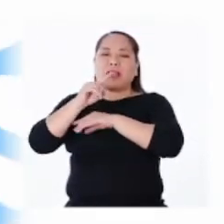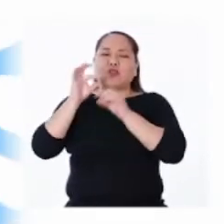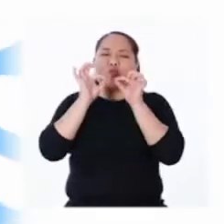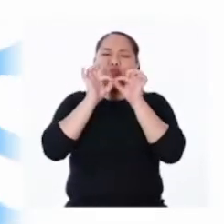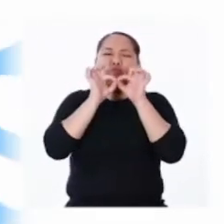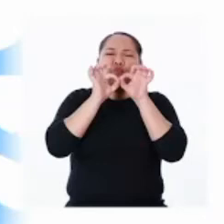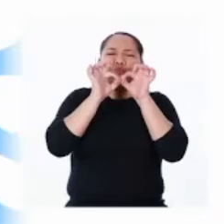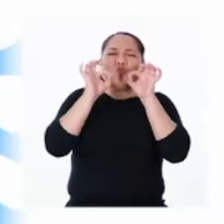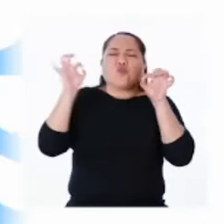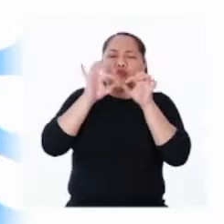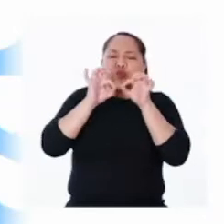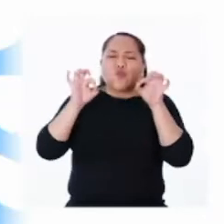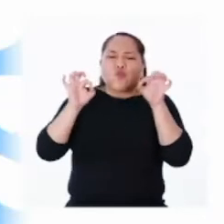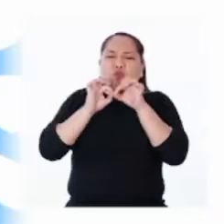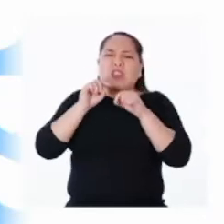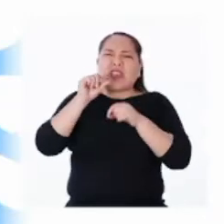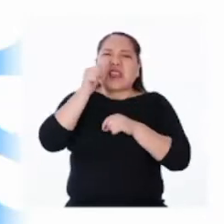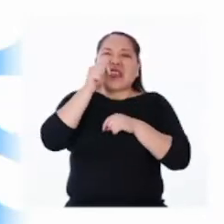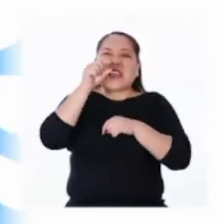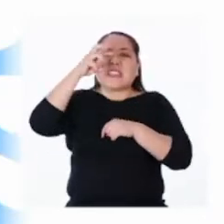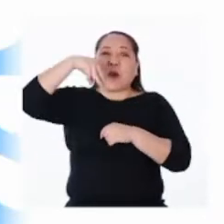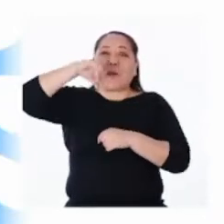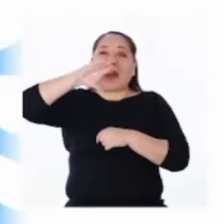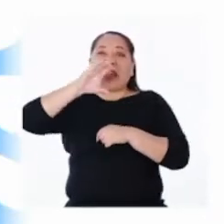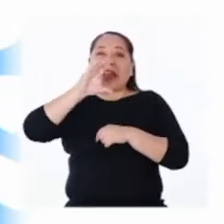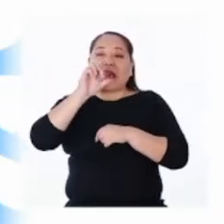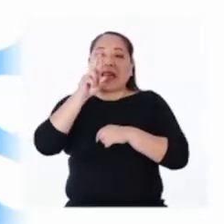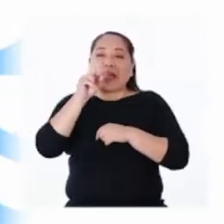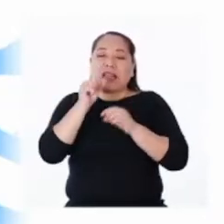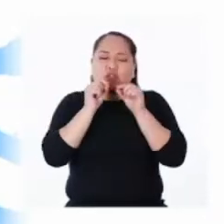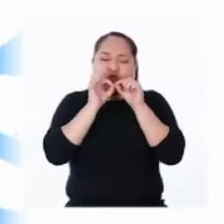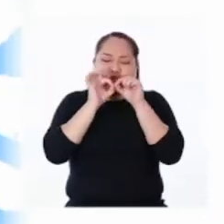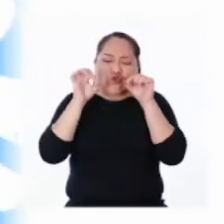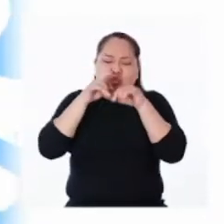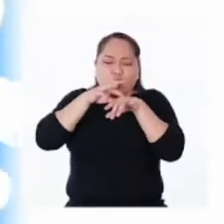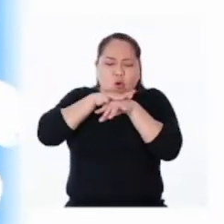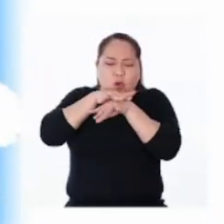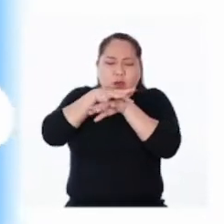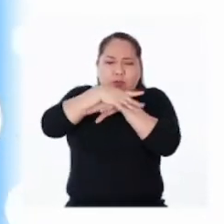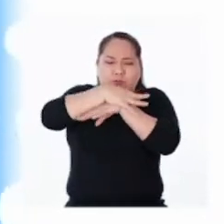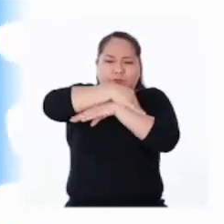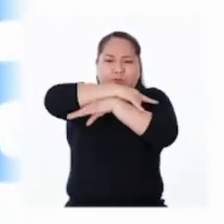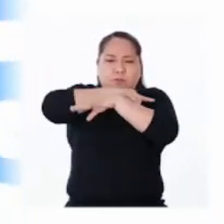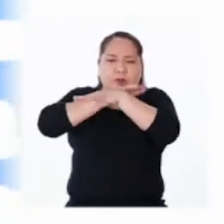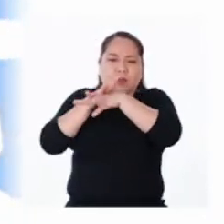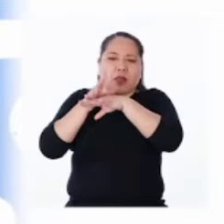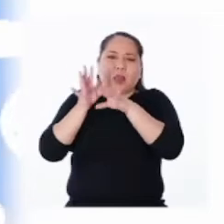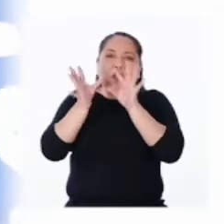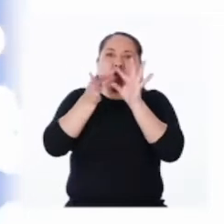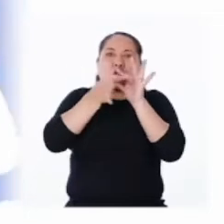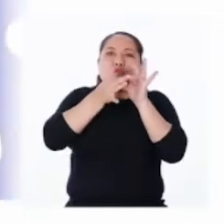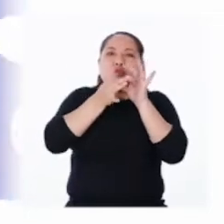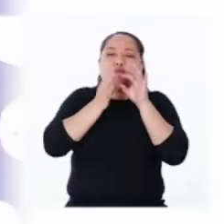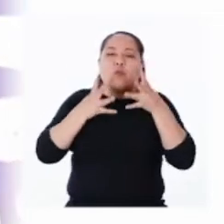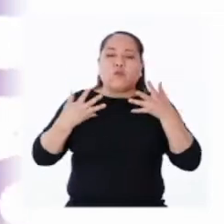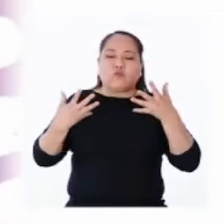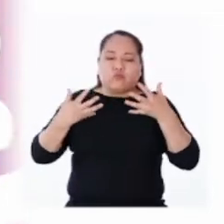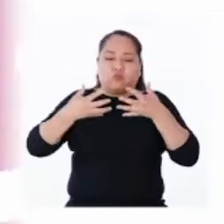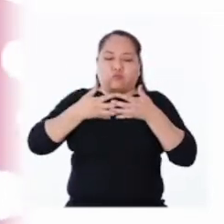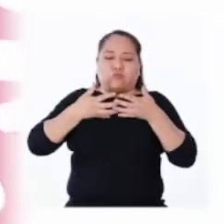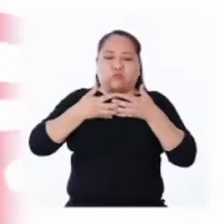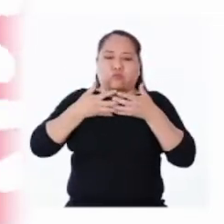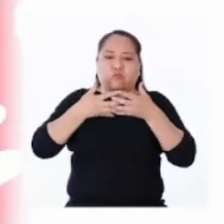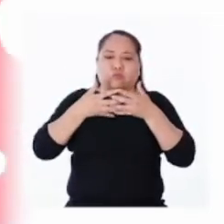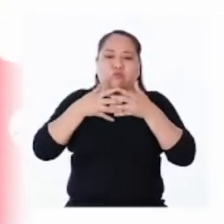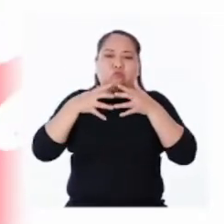estrechos con un diámetro de alrededor de 10 micras. Se ramifican y se vuelven a unir repetidamente